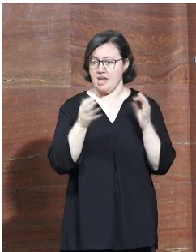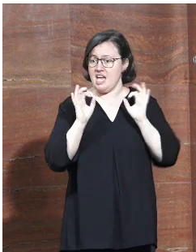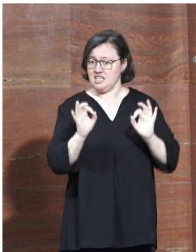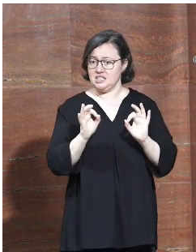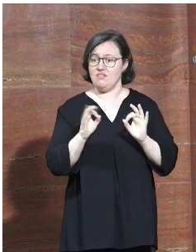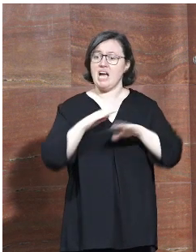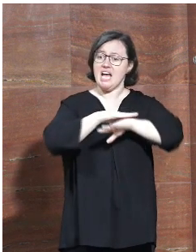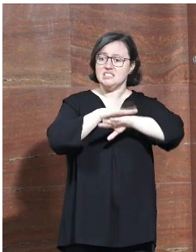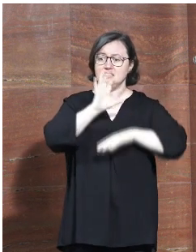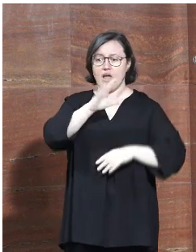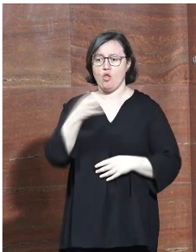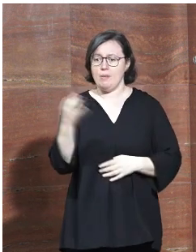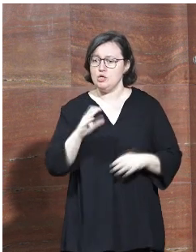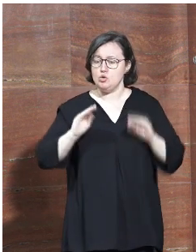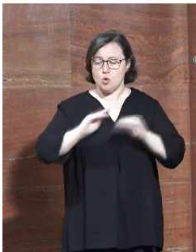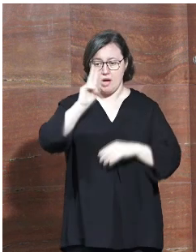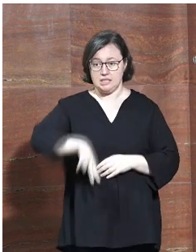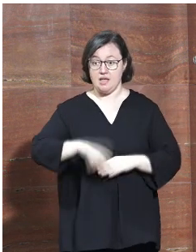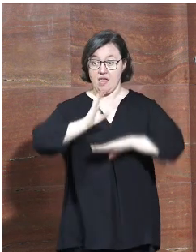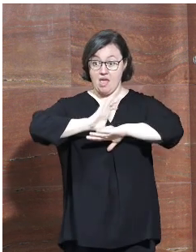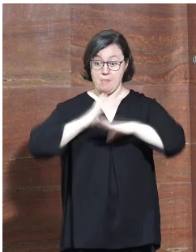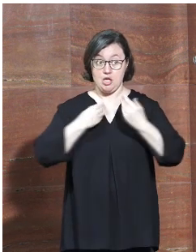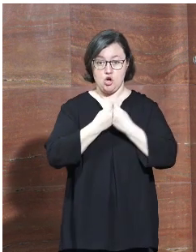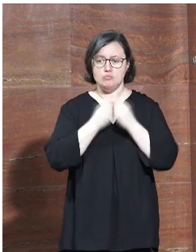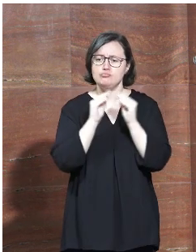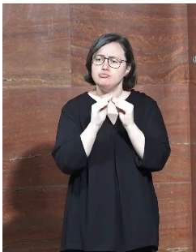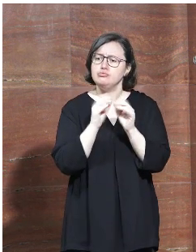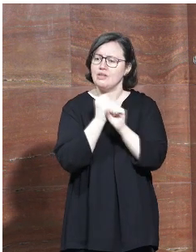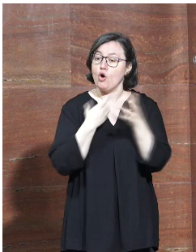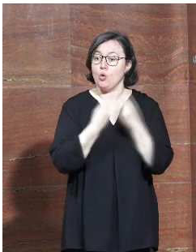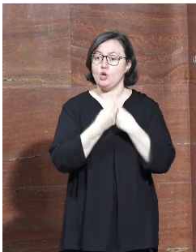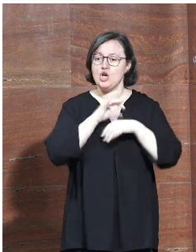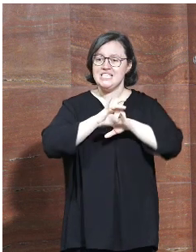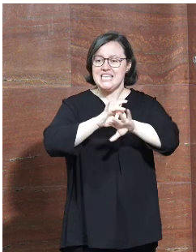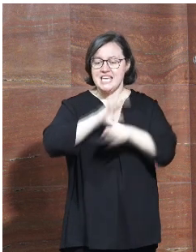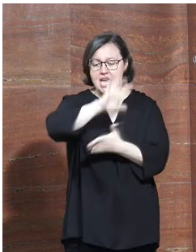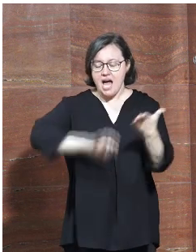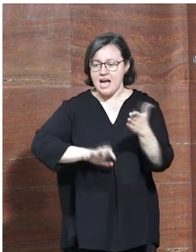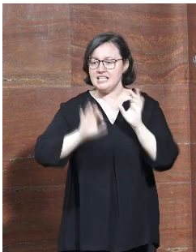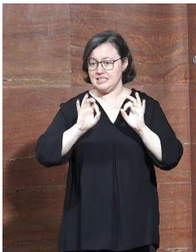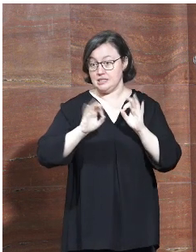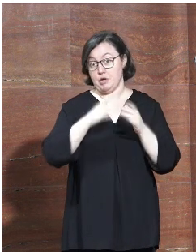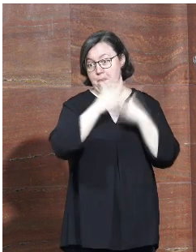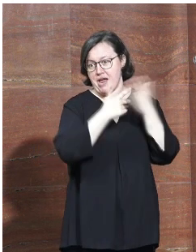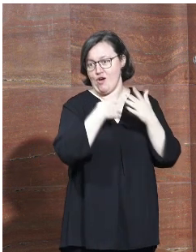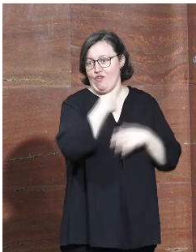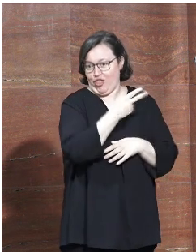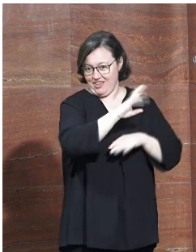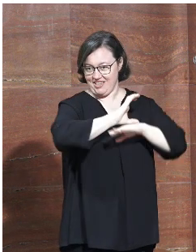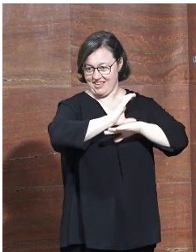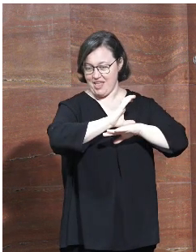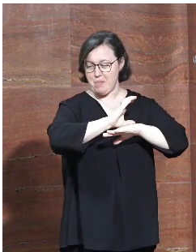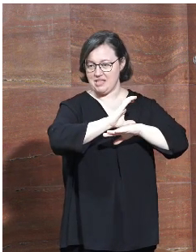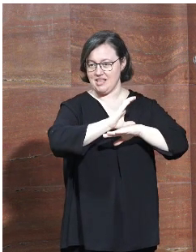Estado. También con el CEAPAT estamos haciendo una guía, que están haciendo ellas